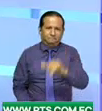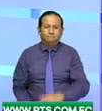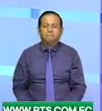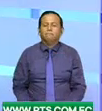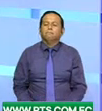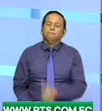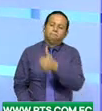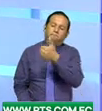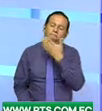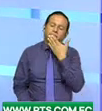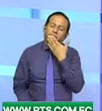charlie muchísimas gracias por este informe